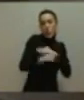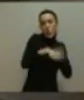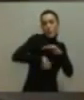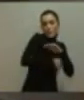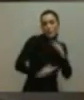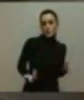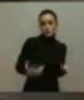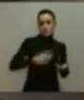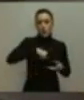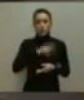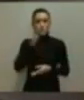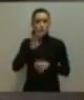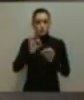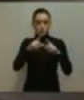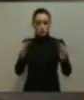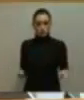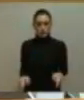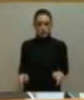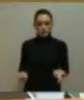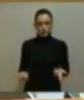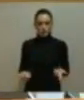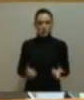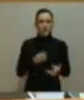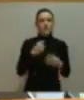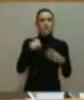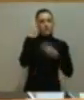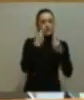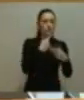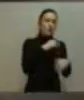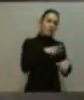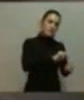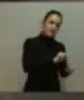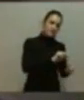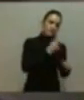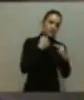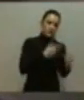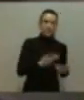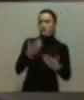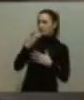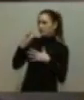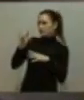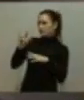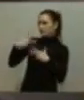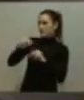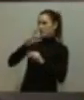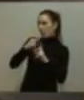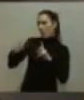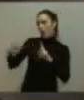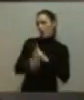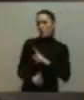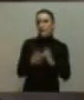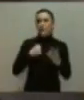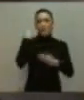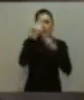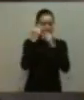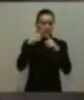Asturias. Yo creo que... Señoría, le ruego... Sí, voy terminando ya para no alargarme. Yo creo que el problema que tenemos en Asturias no es un problema